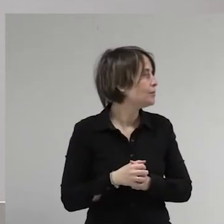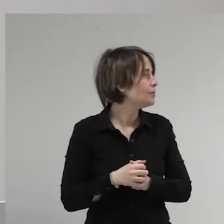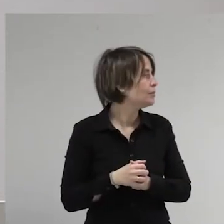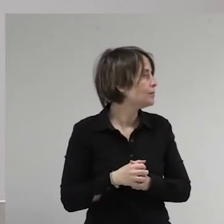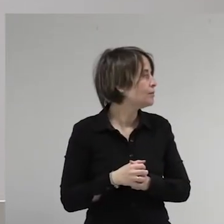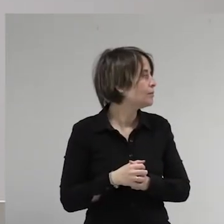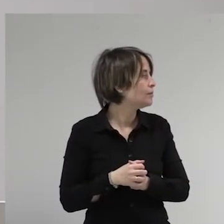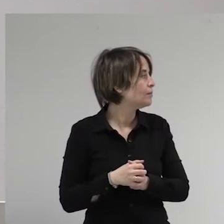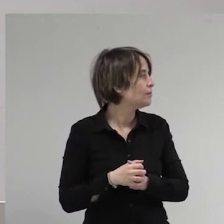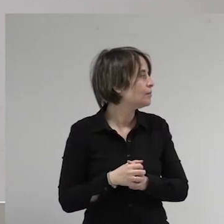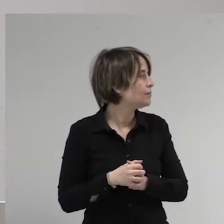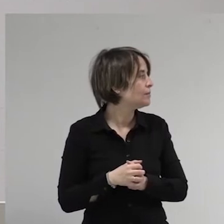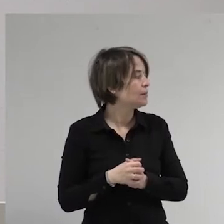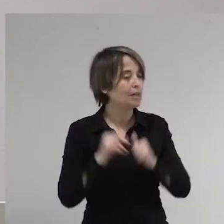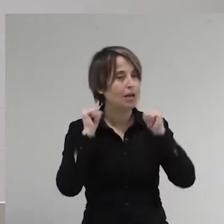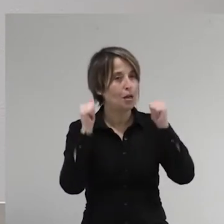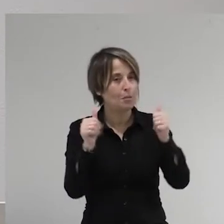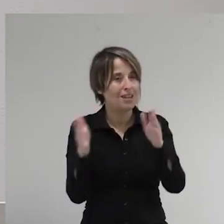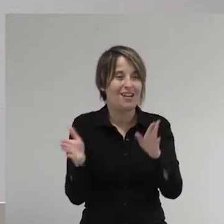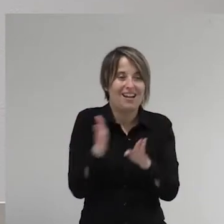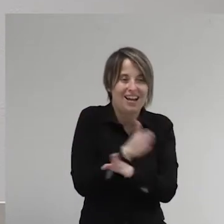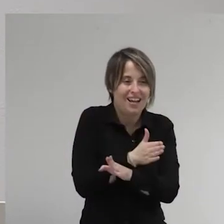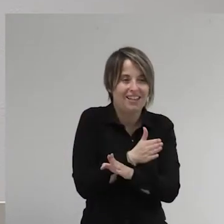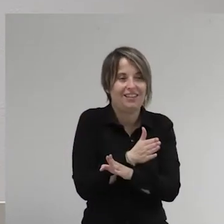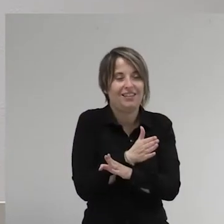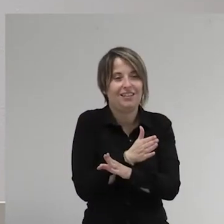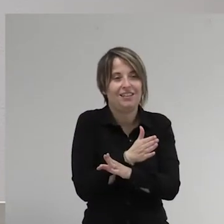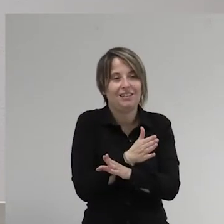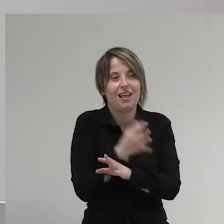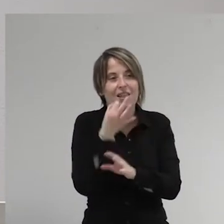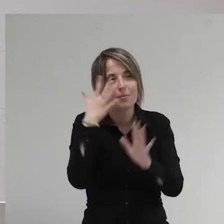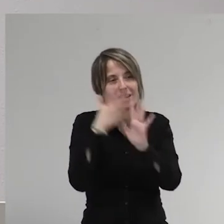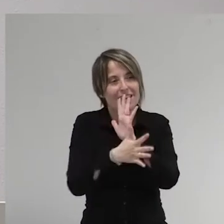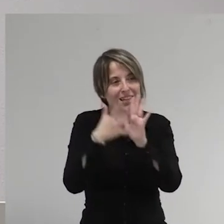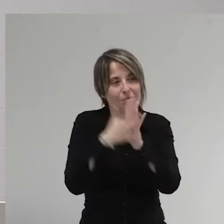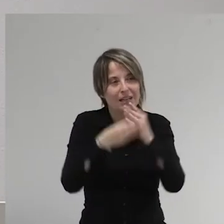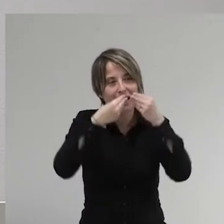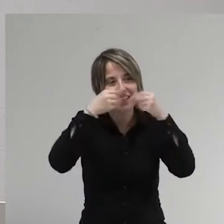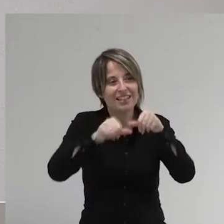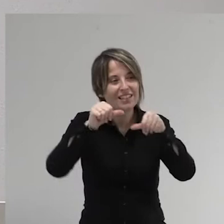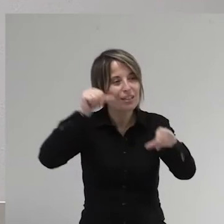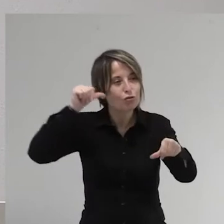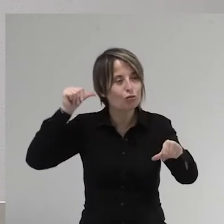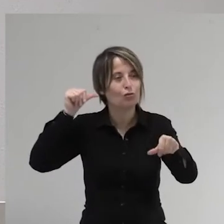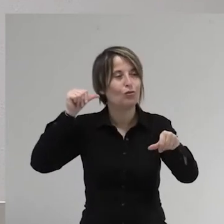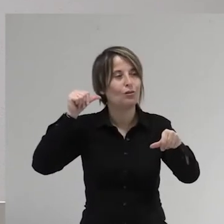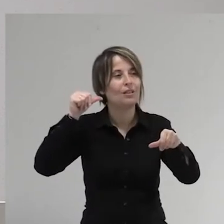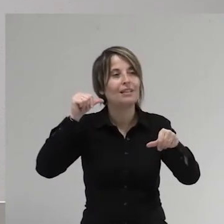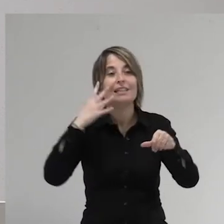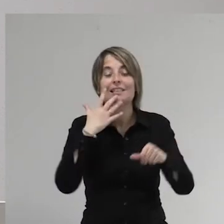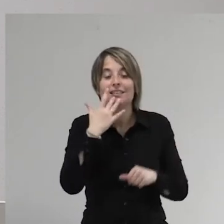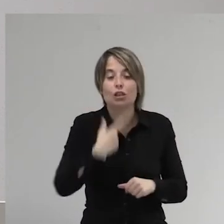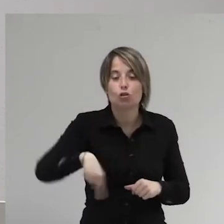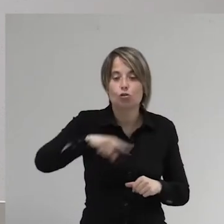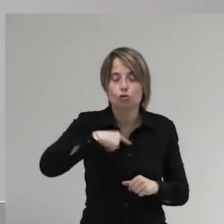Vale. Y antes de entrar de lleno, creo que es importante hacer una contextualización histórica, precisamente porque si tenemos